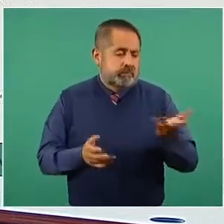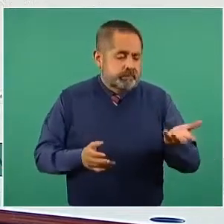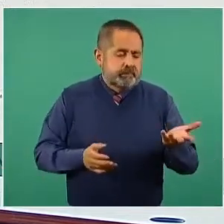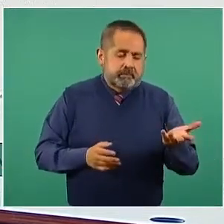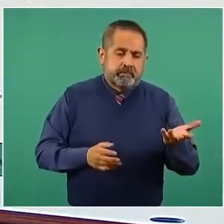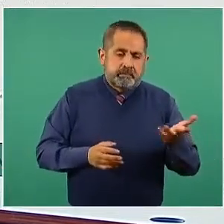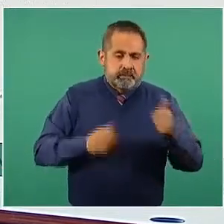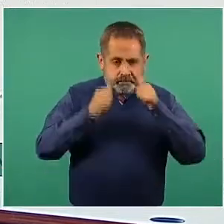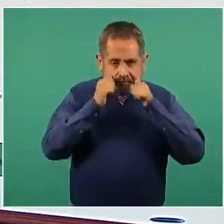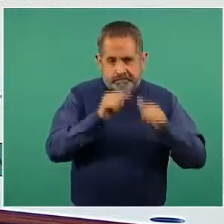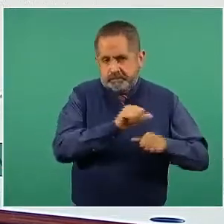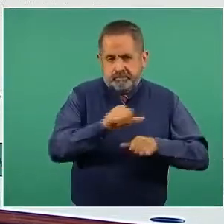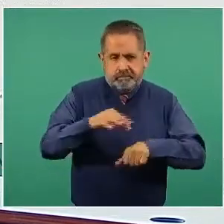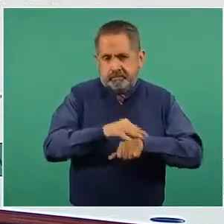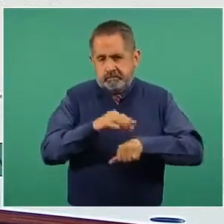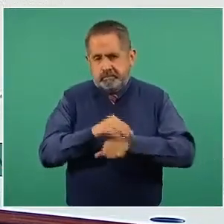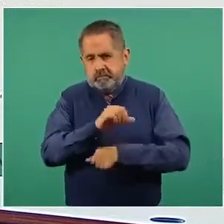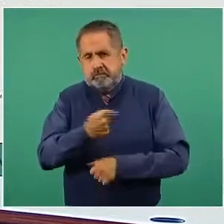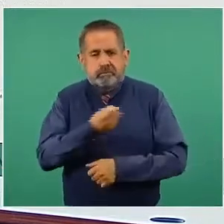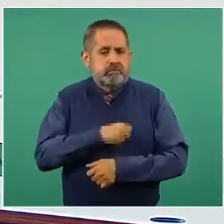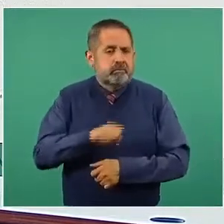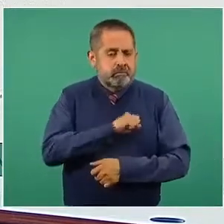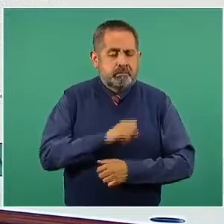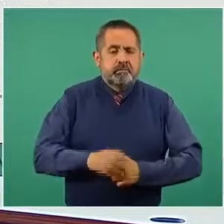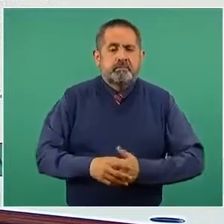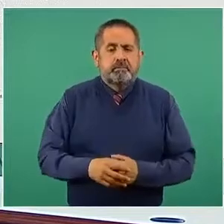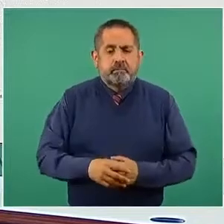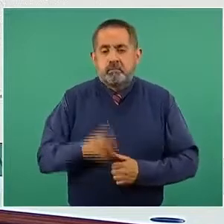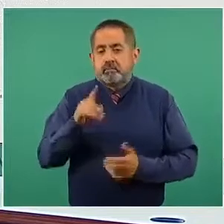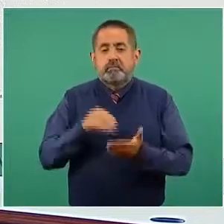atención médica y de salud en nuestro país,